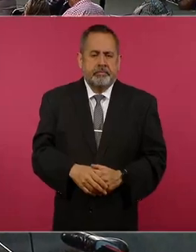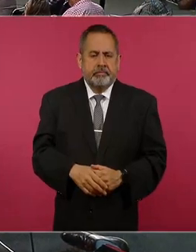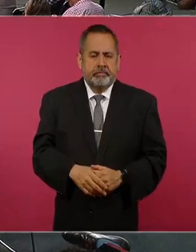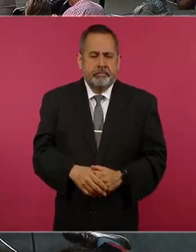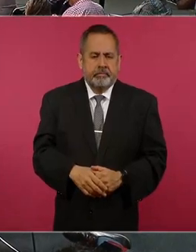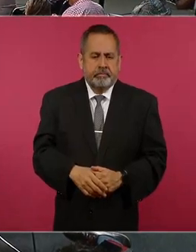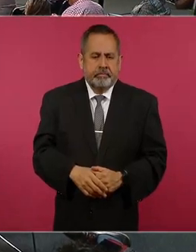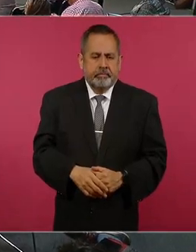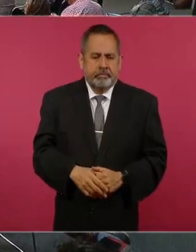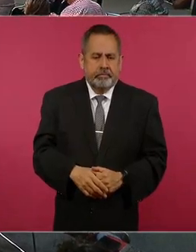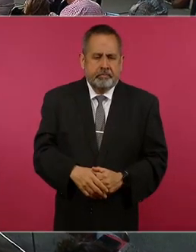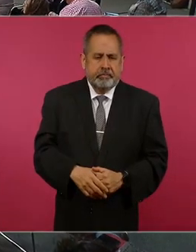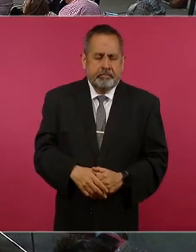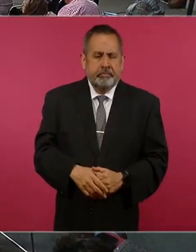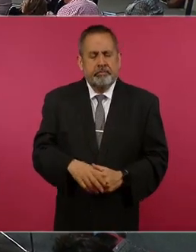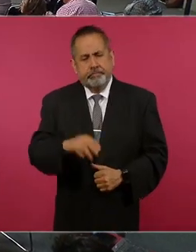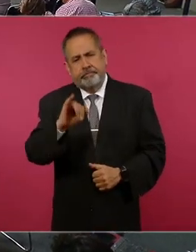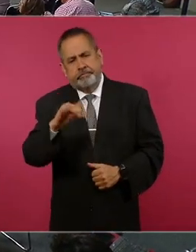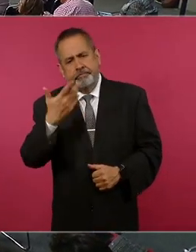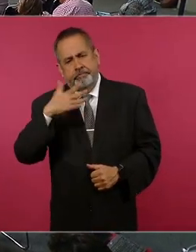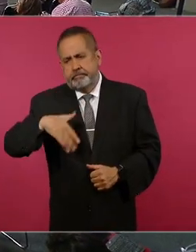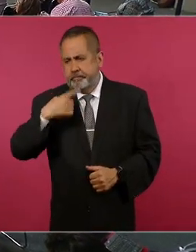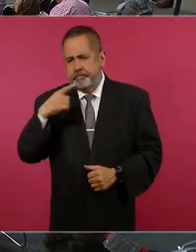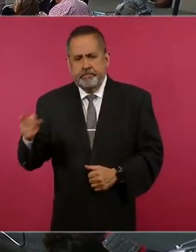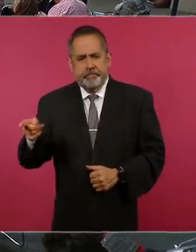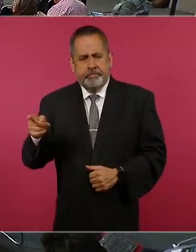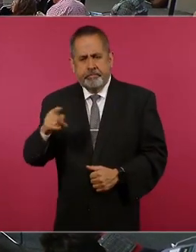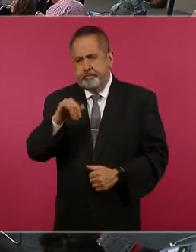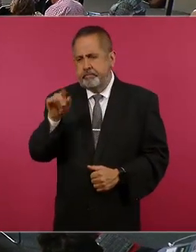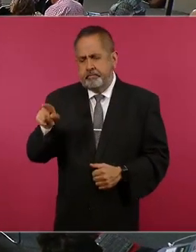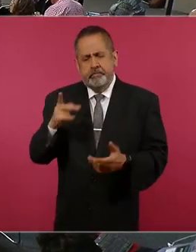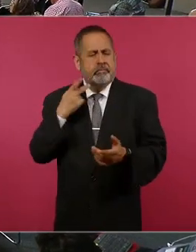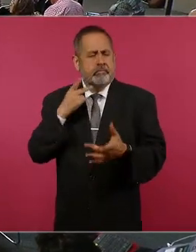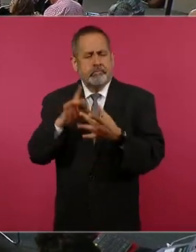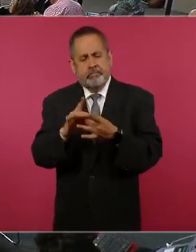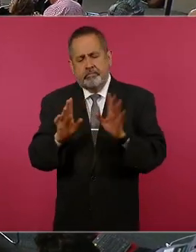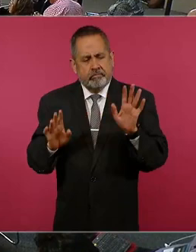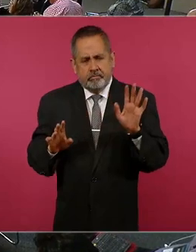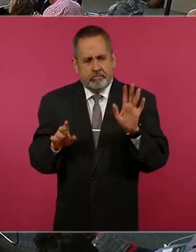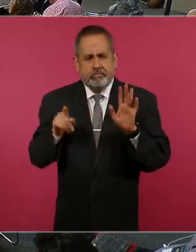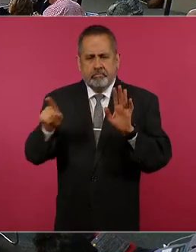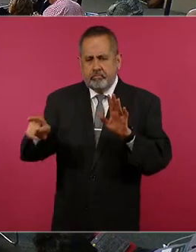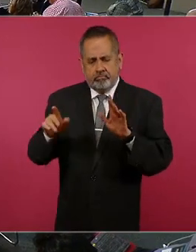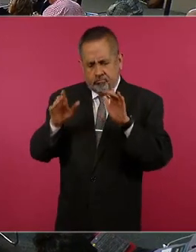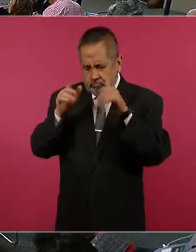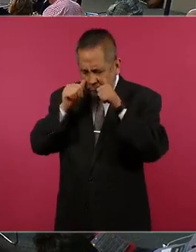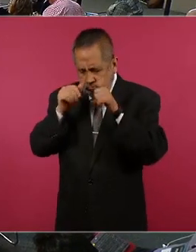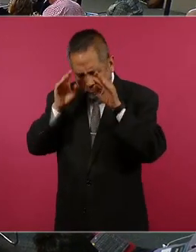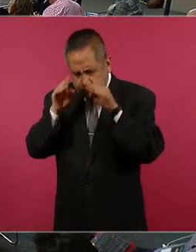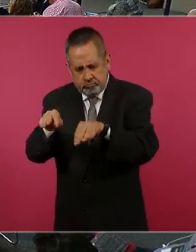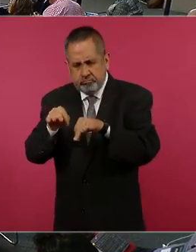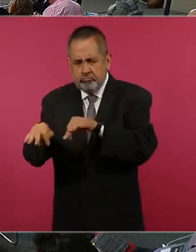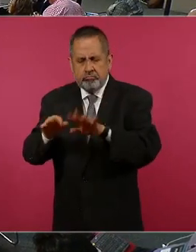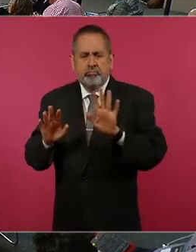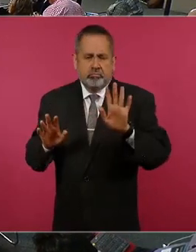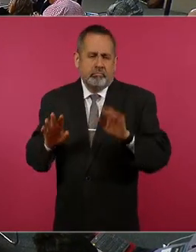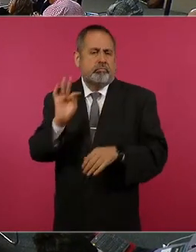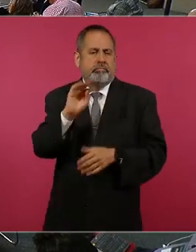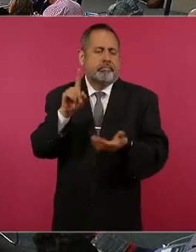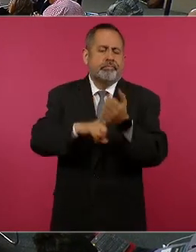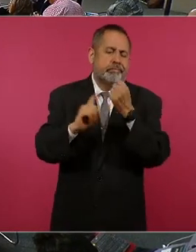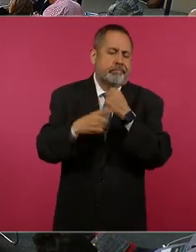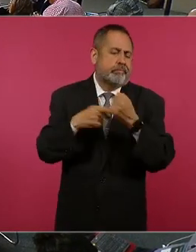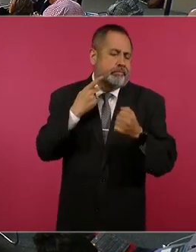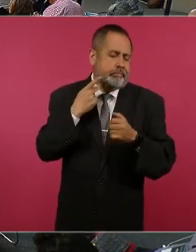Sí, tal vez también como dice Jesús es político, ellos me comentaron que es laboral, pero puede ser también